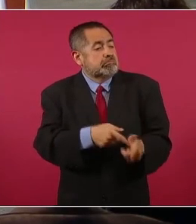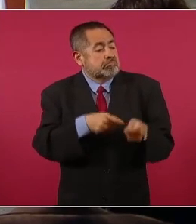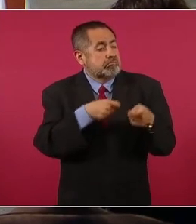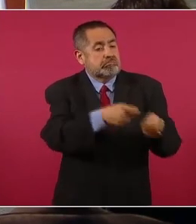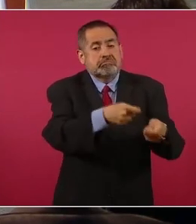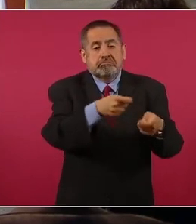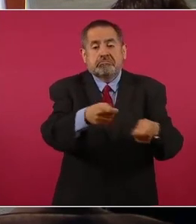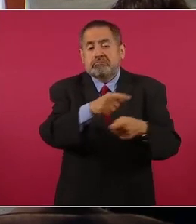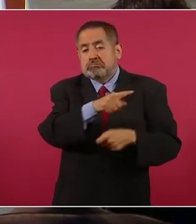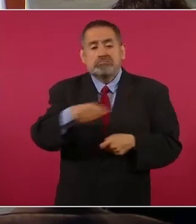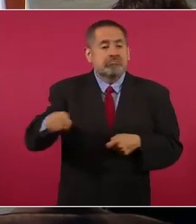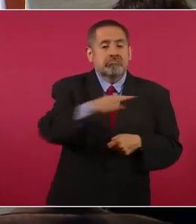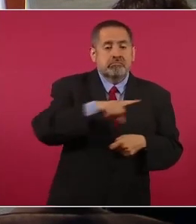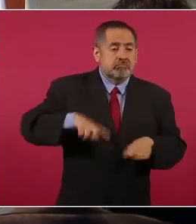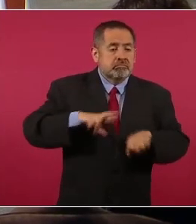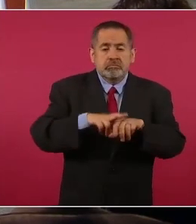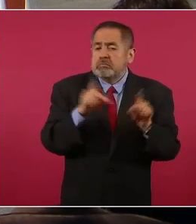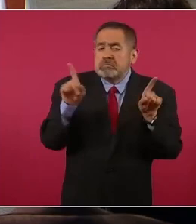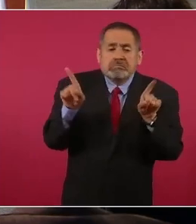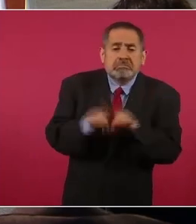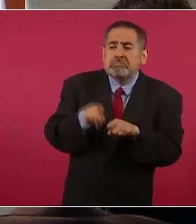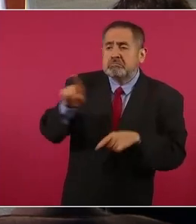en el poder, así como él.